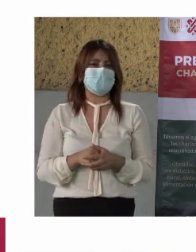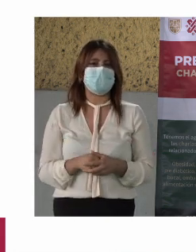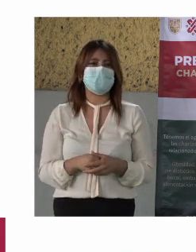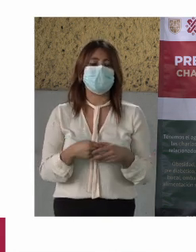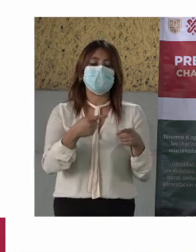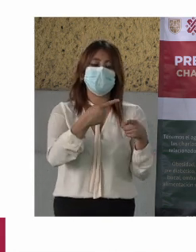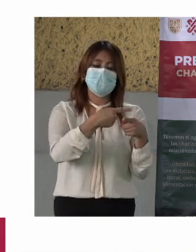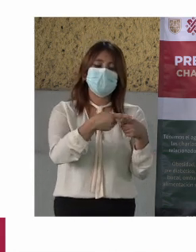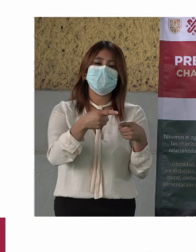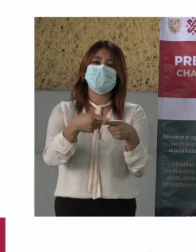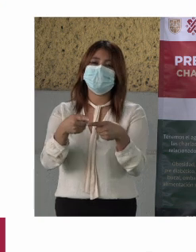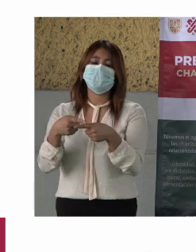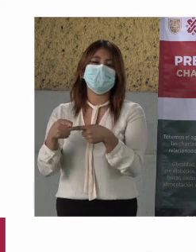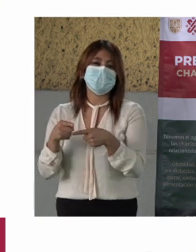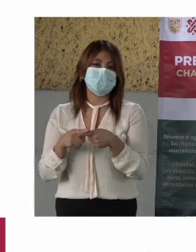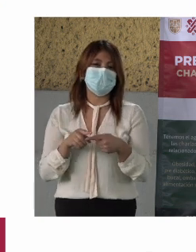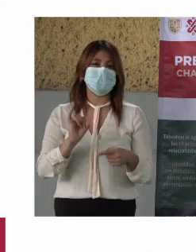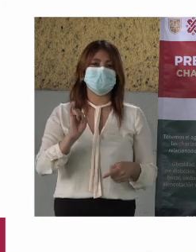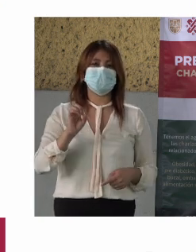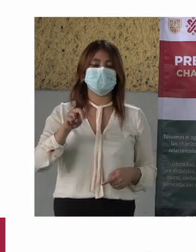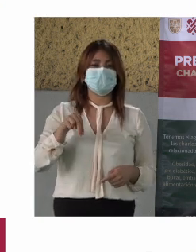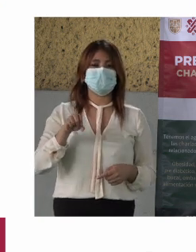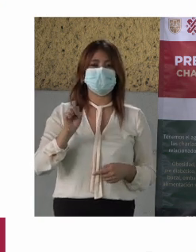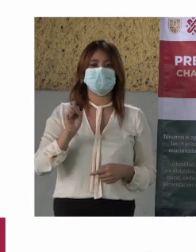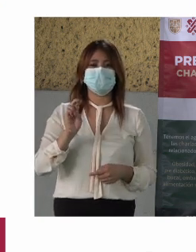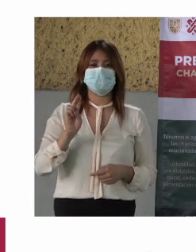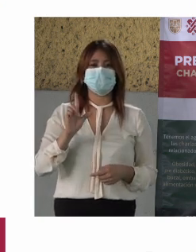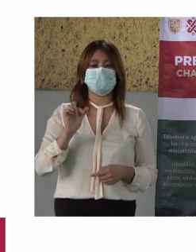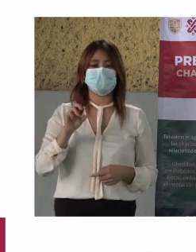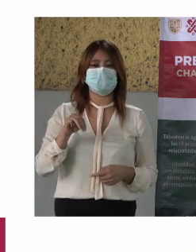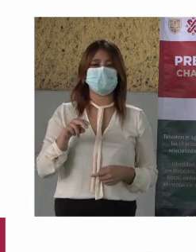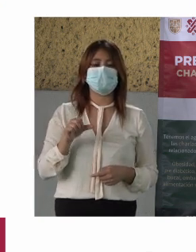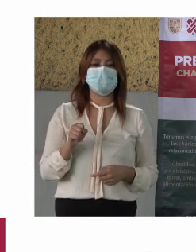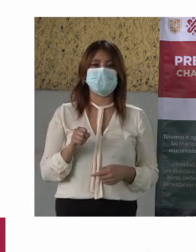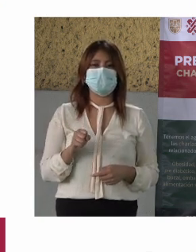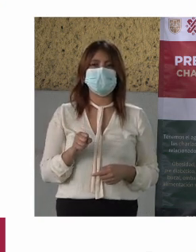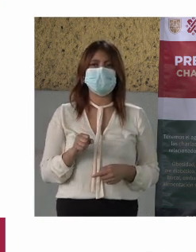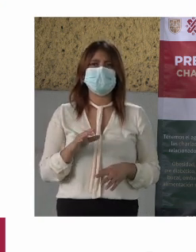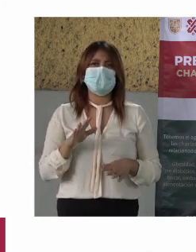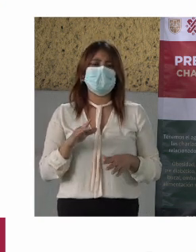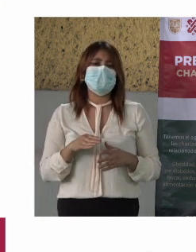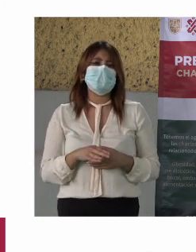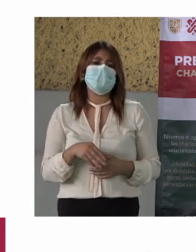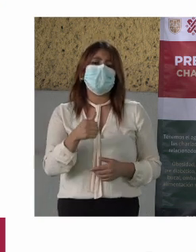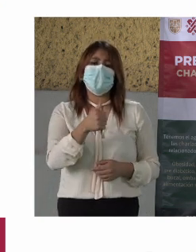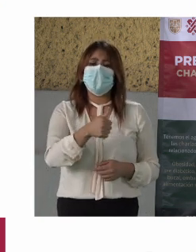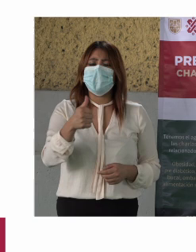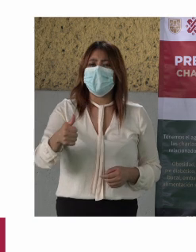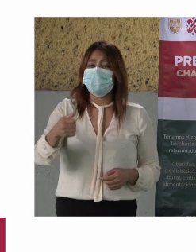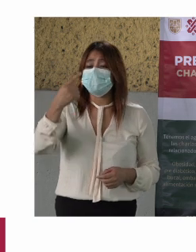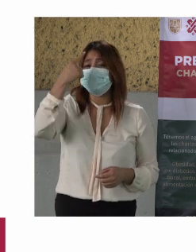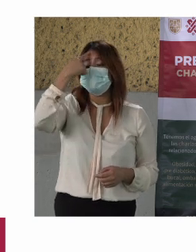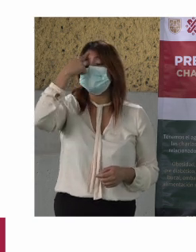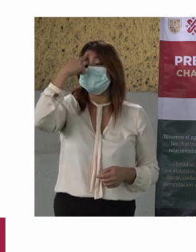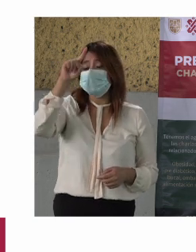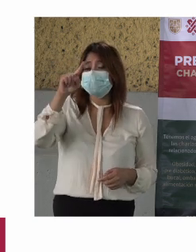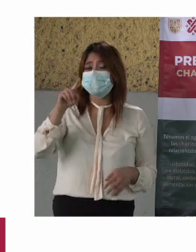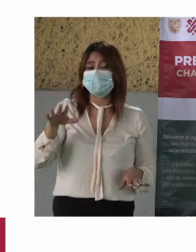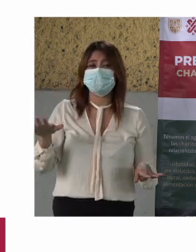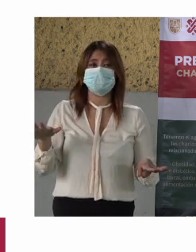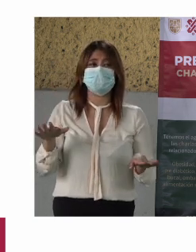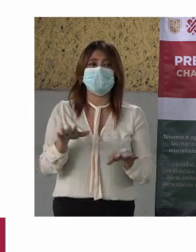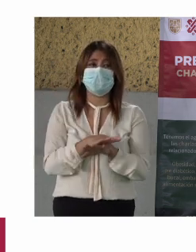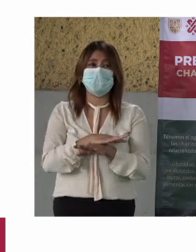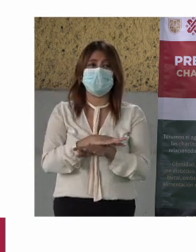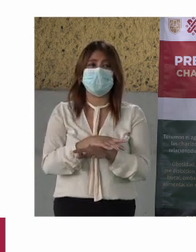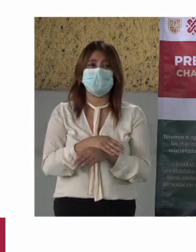distintos tipos de insulina, unas que actúan de manera rápida y otras que actúan actúan de manera más larga. Esto es porque